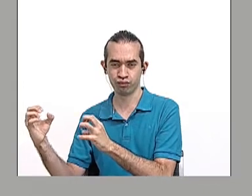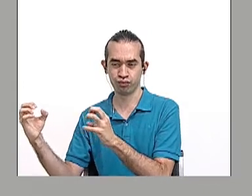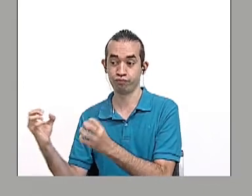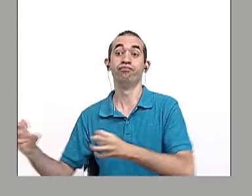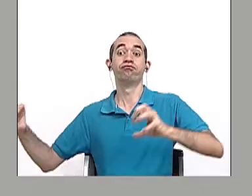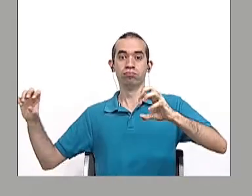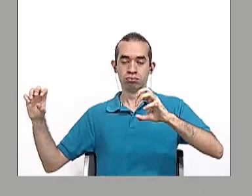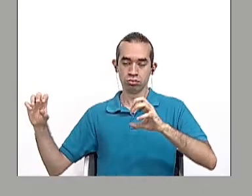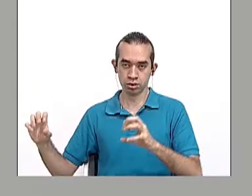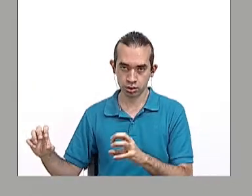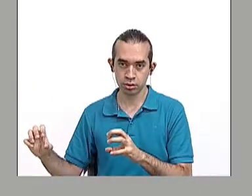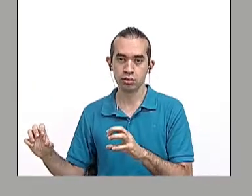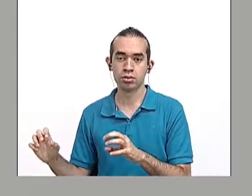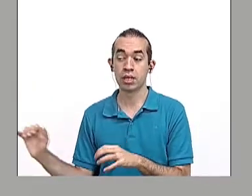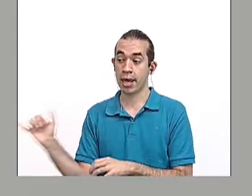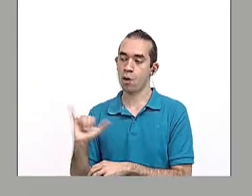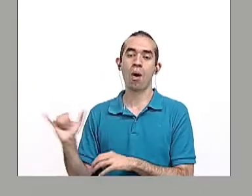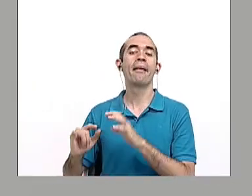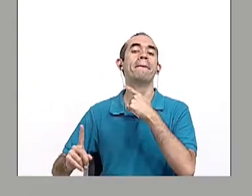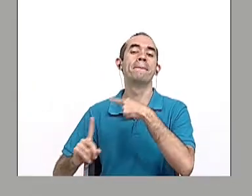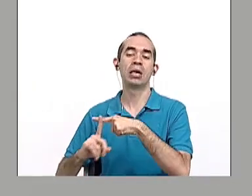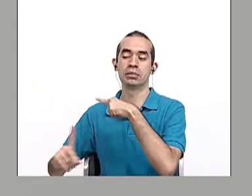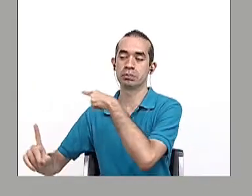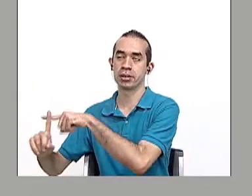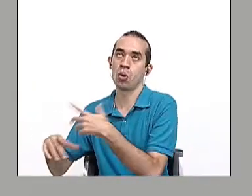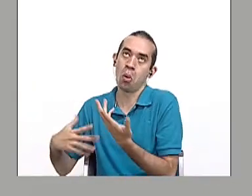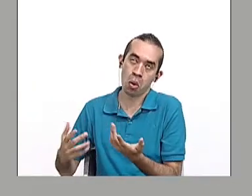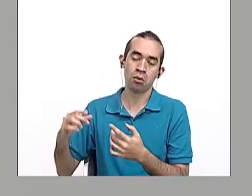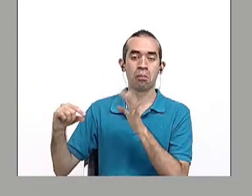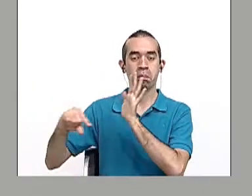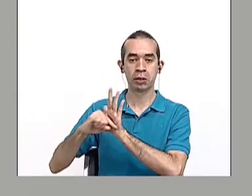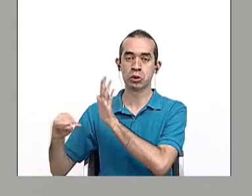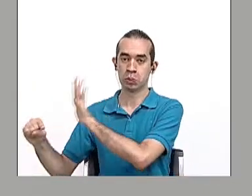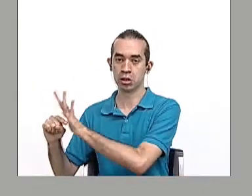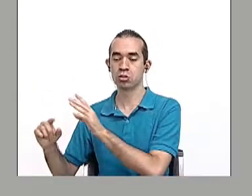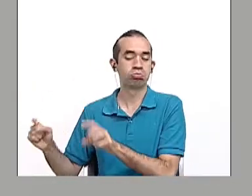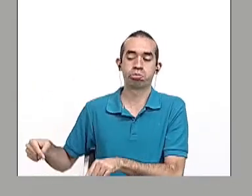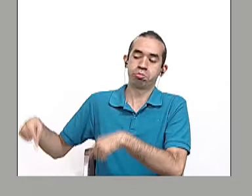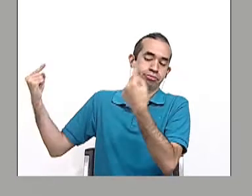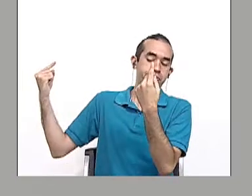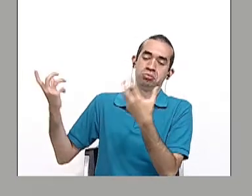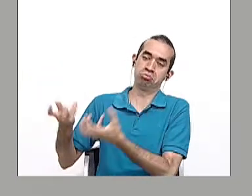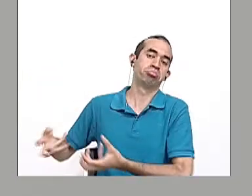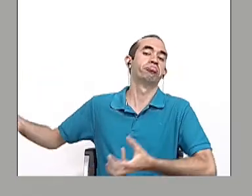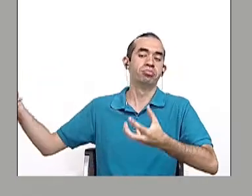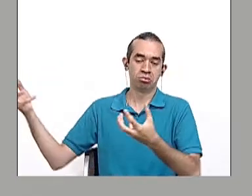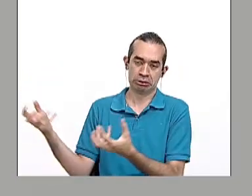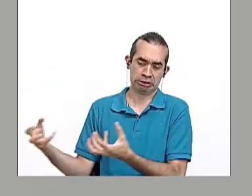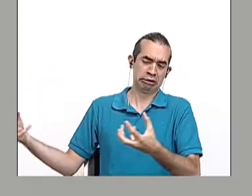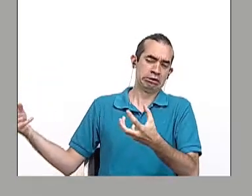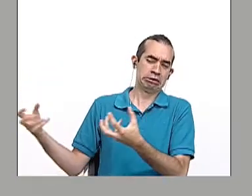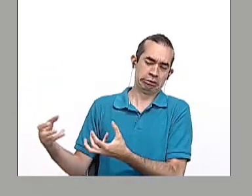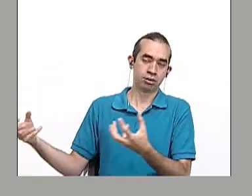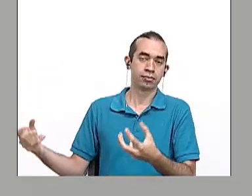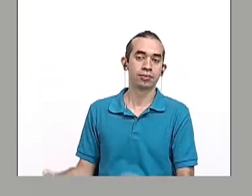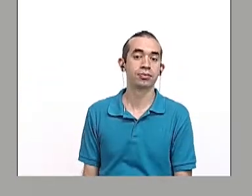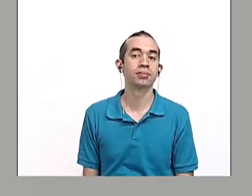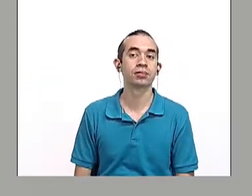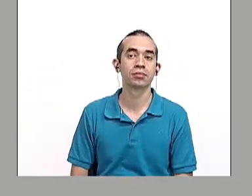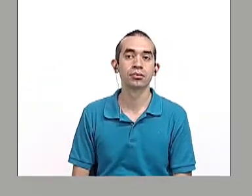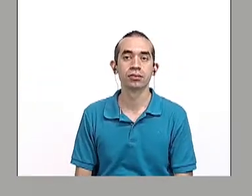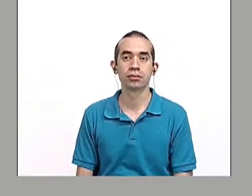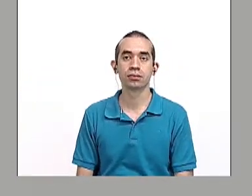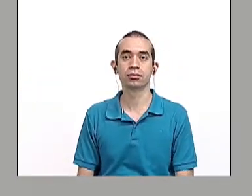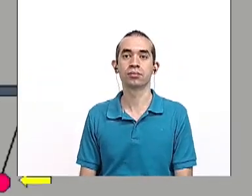dos cargas con el mismo signo, se repelen. Es decir, existe una fuerza de repulsión.